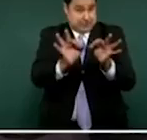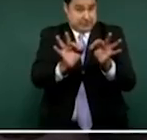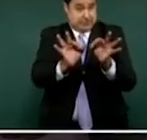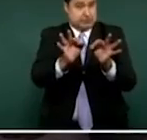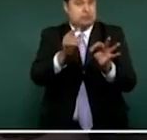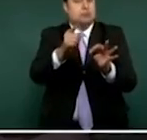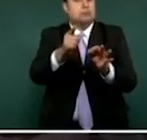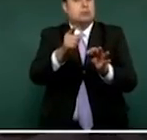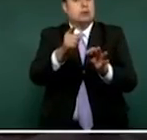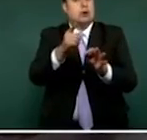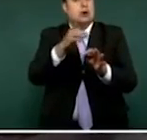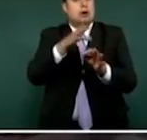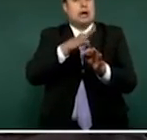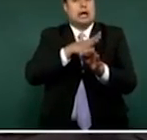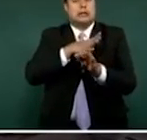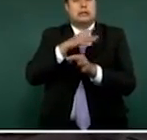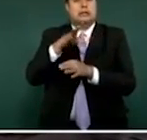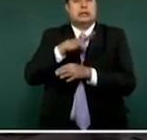un sindicato,